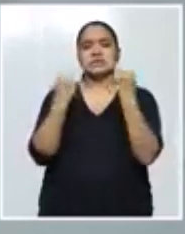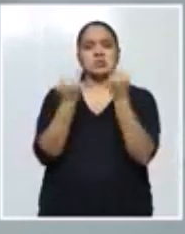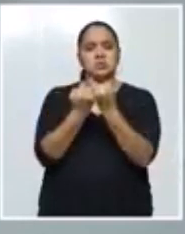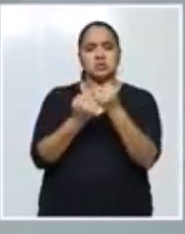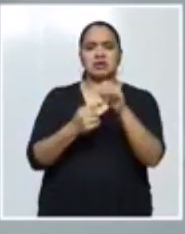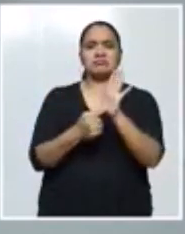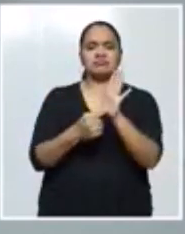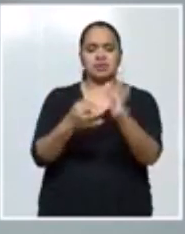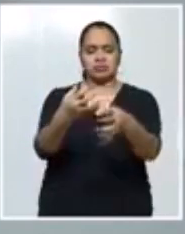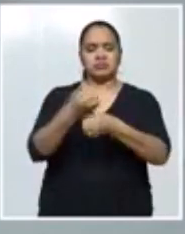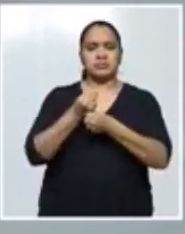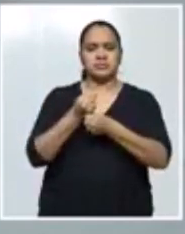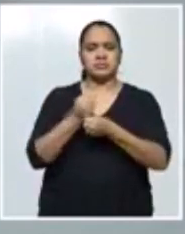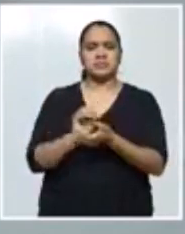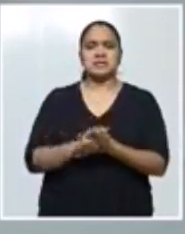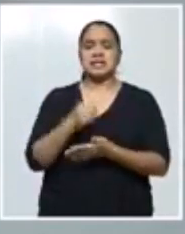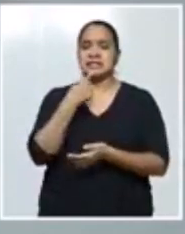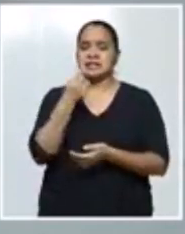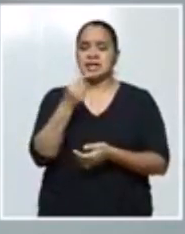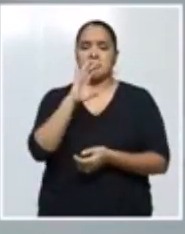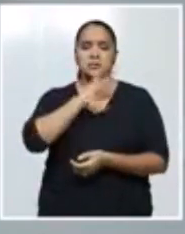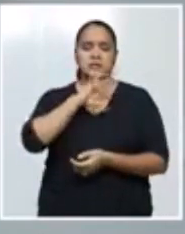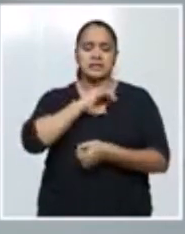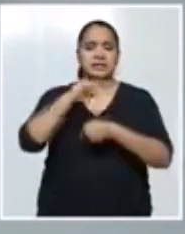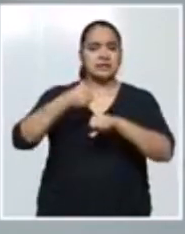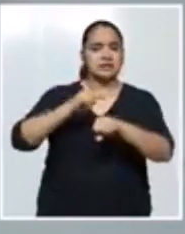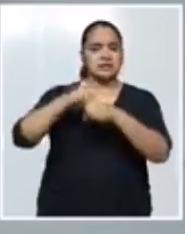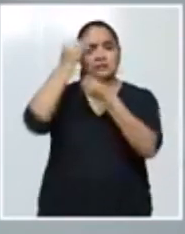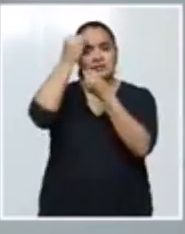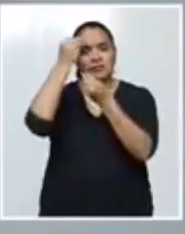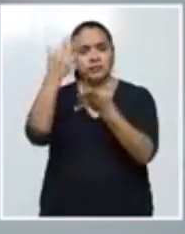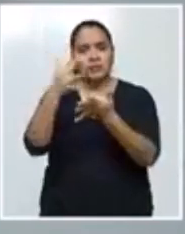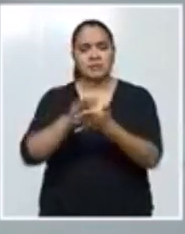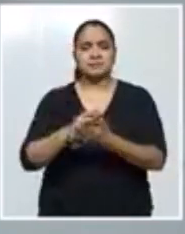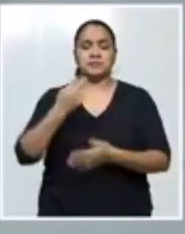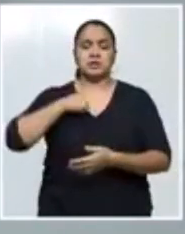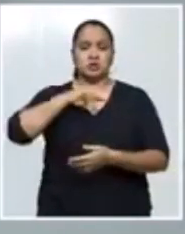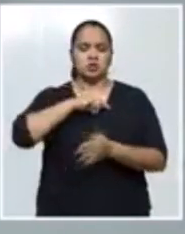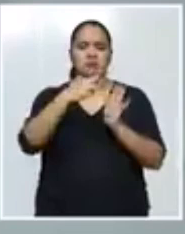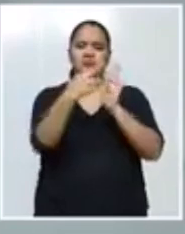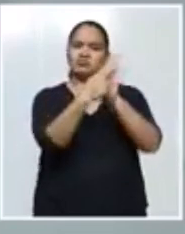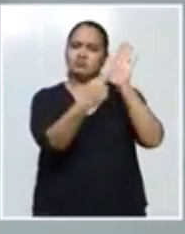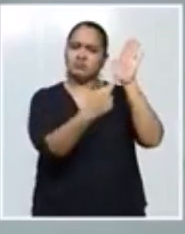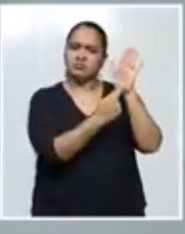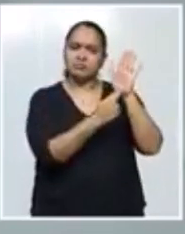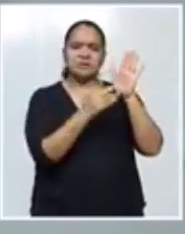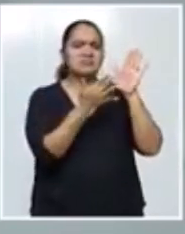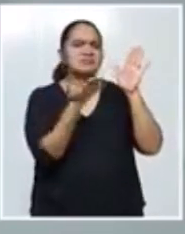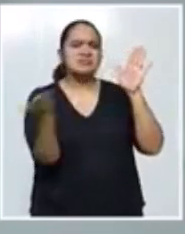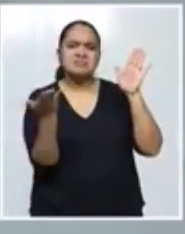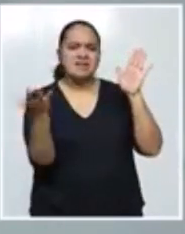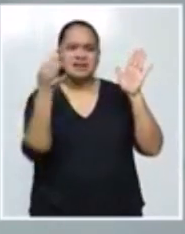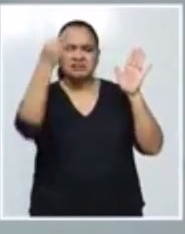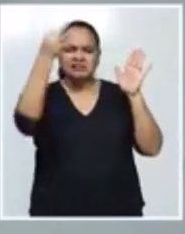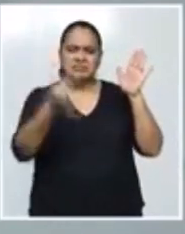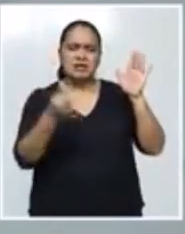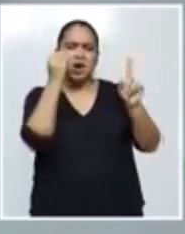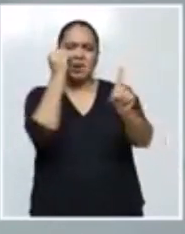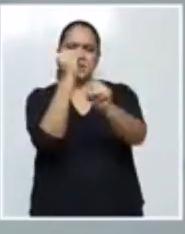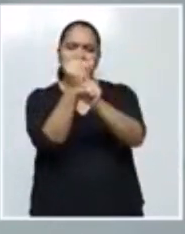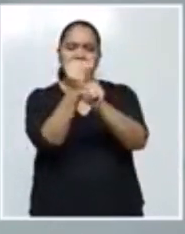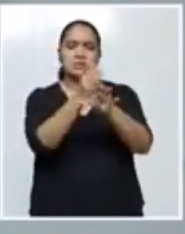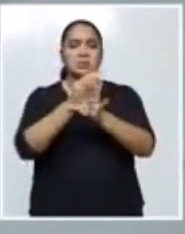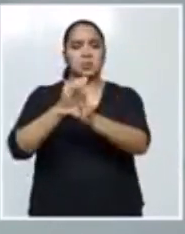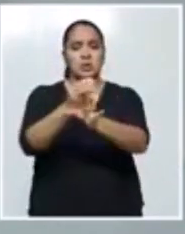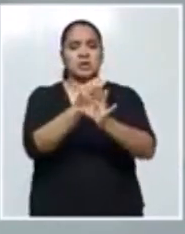a gran decomisado la policía nacional de honduras reitera que las medidas aquí descritas tienen como fin único la preservación